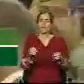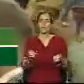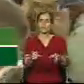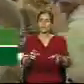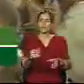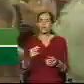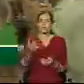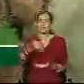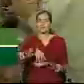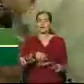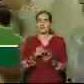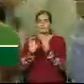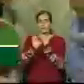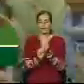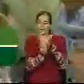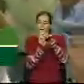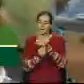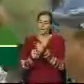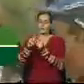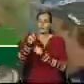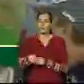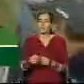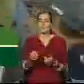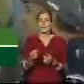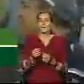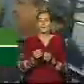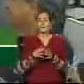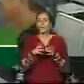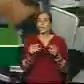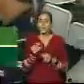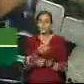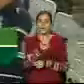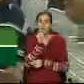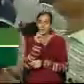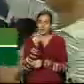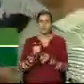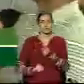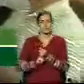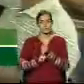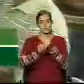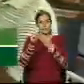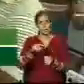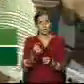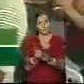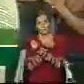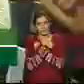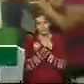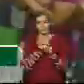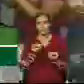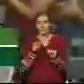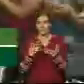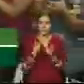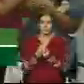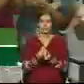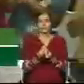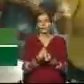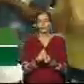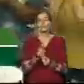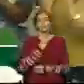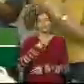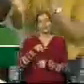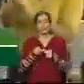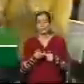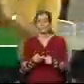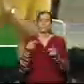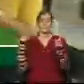del estado del Tamacuro. Y los pescadores y pescadoras lo apoyamos, presidente, lo amamos y estamos con usted. Y vamos hacia